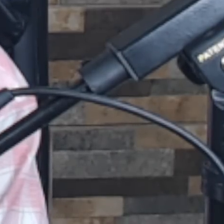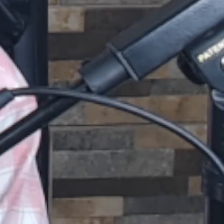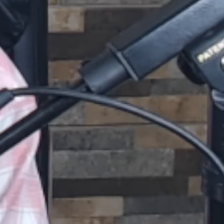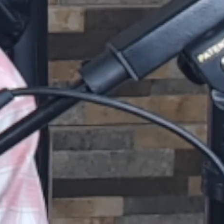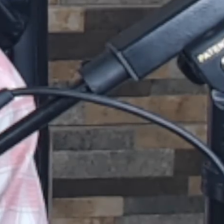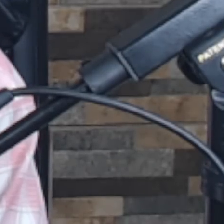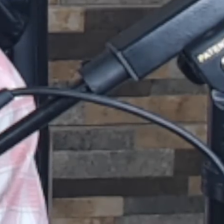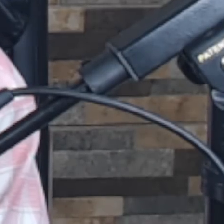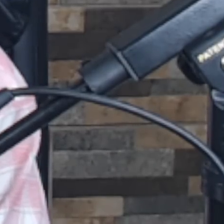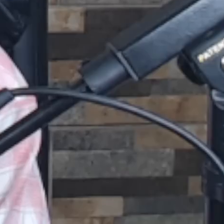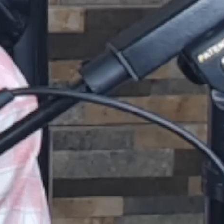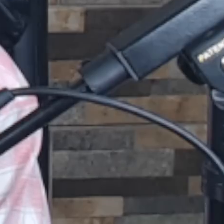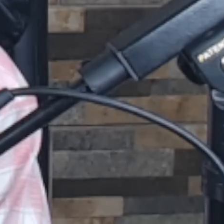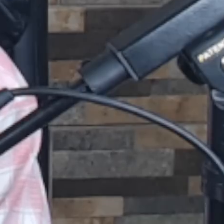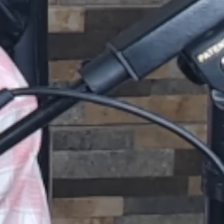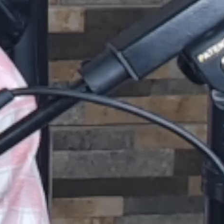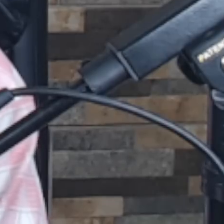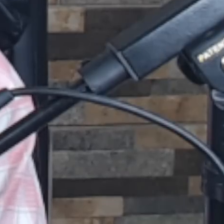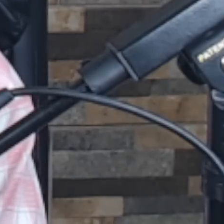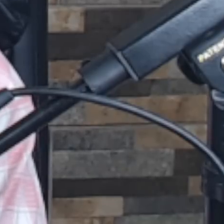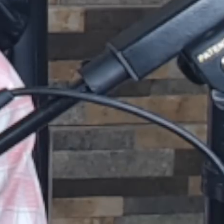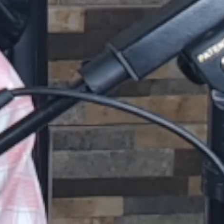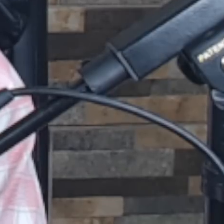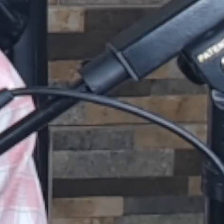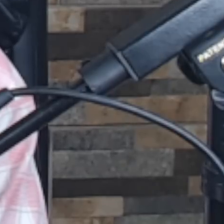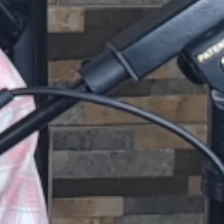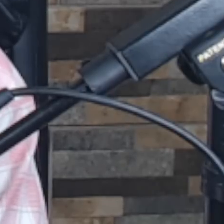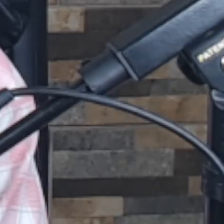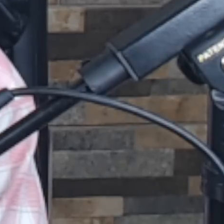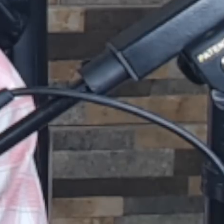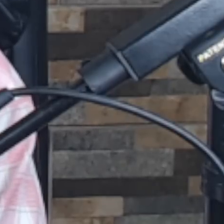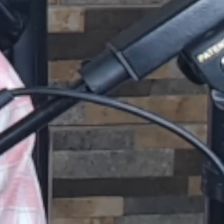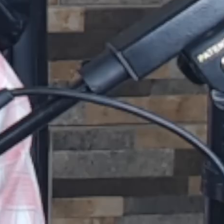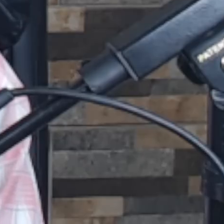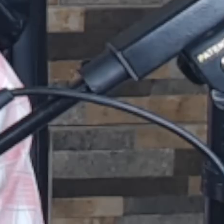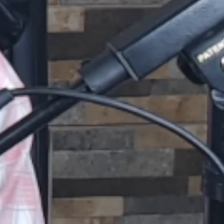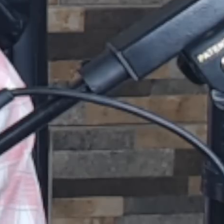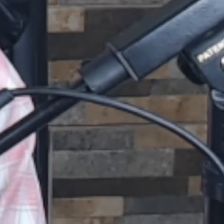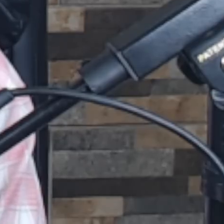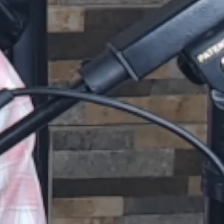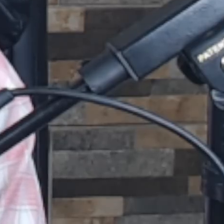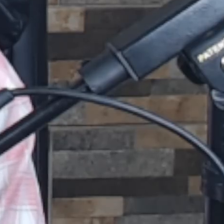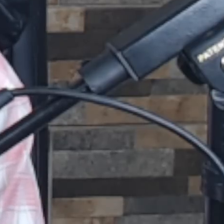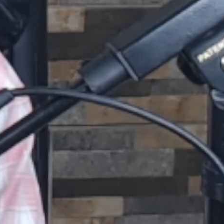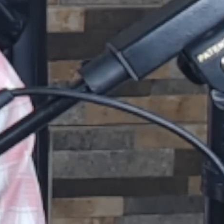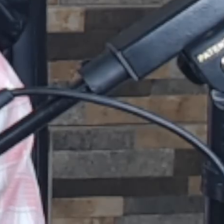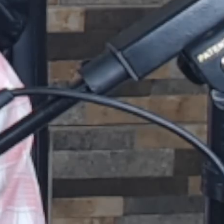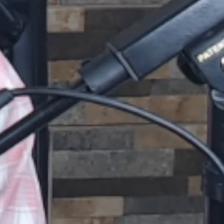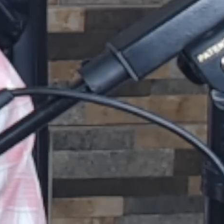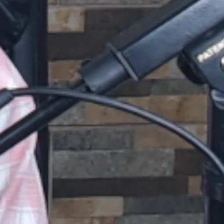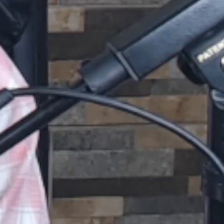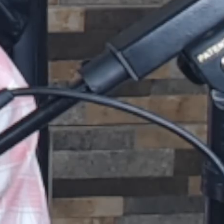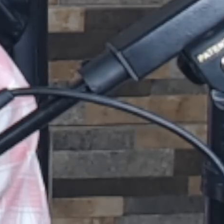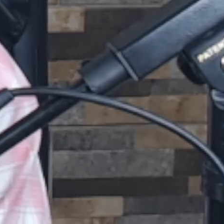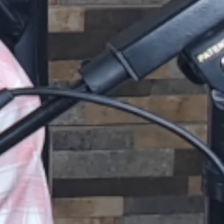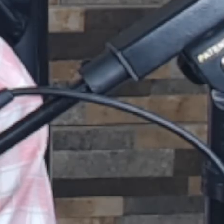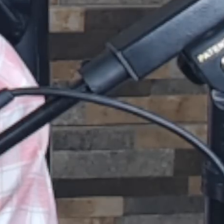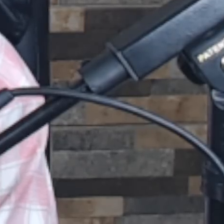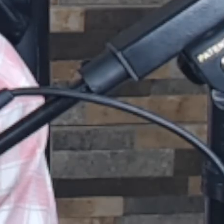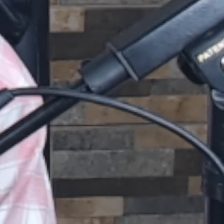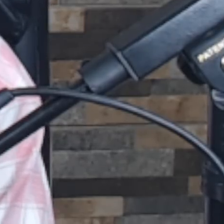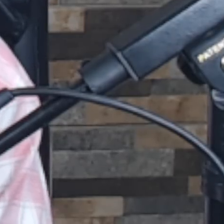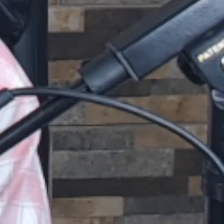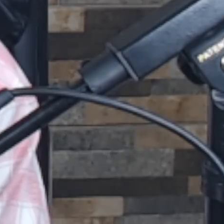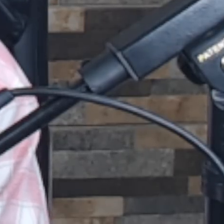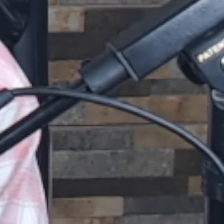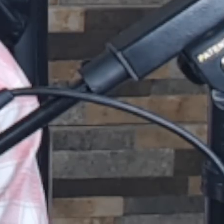estancado. Segundo, no lo pueden permitir que se aleje de la vida pública, aunque con restricciones quizás